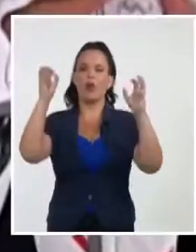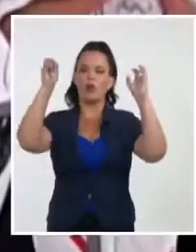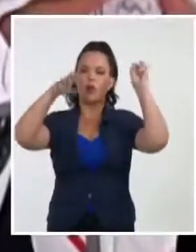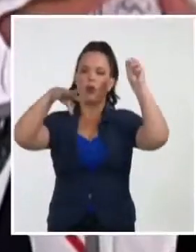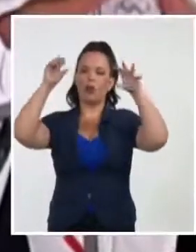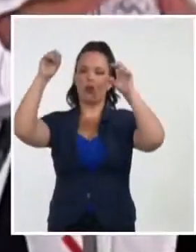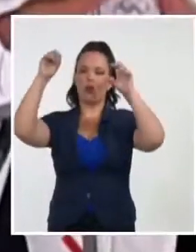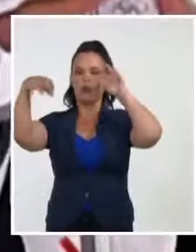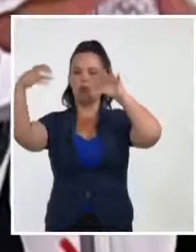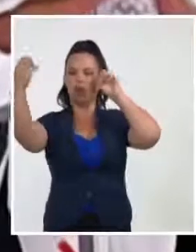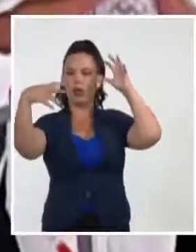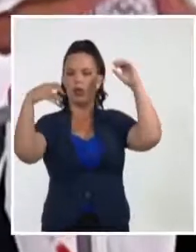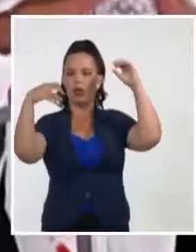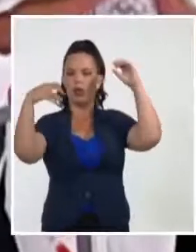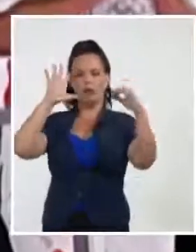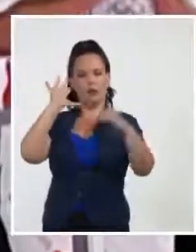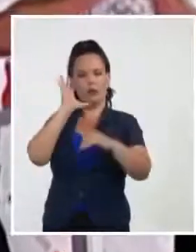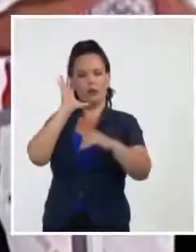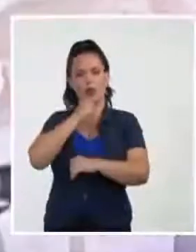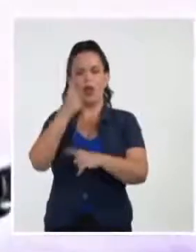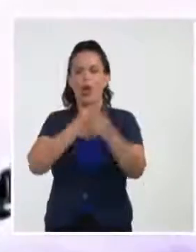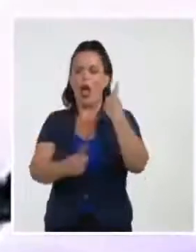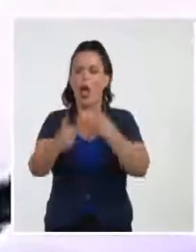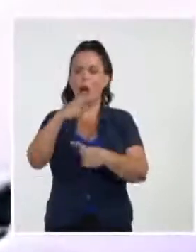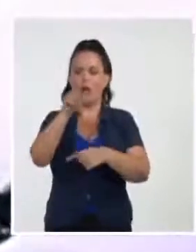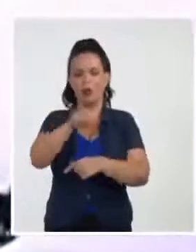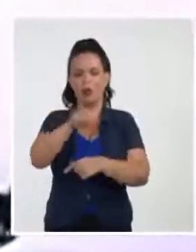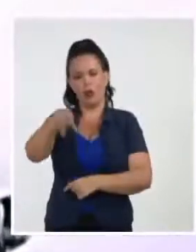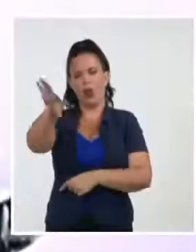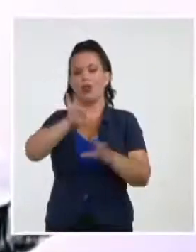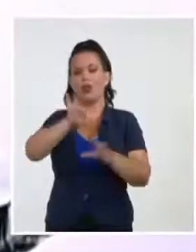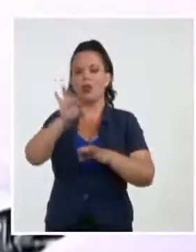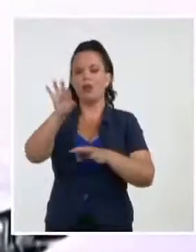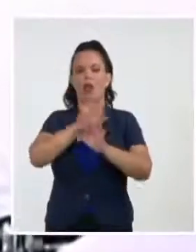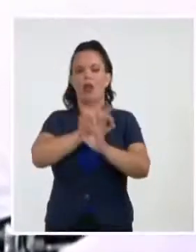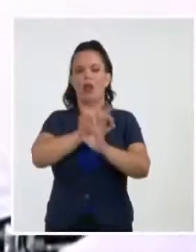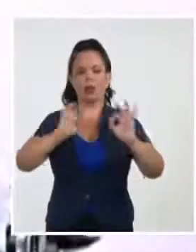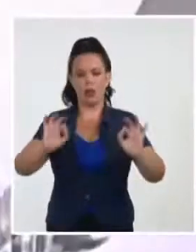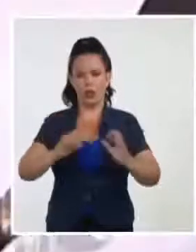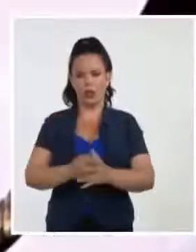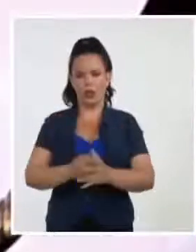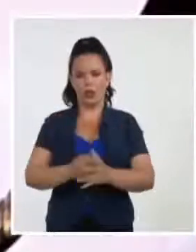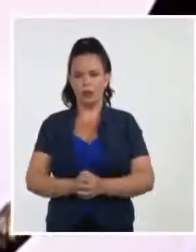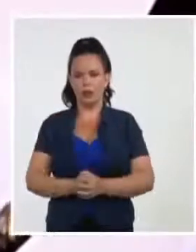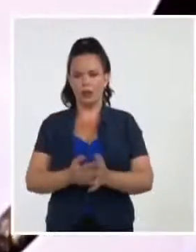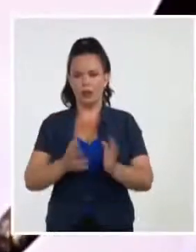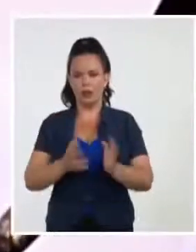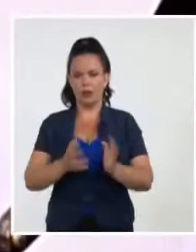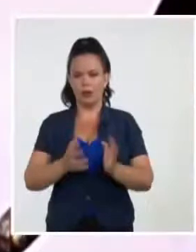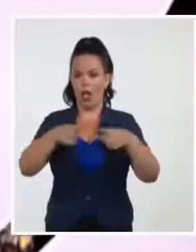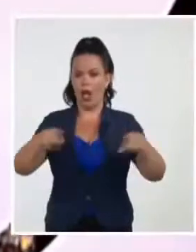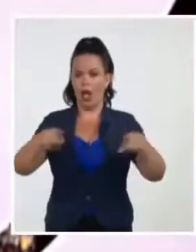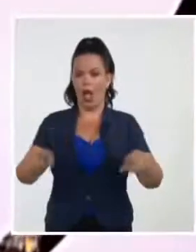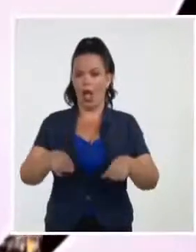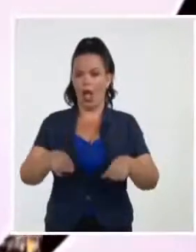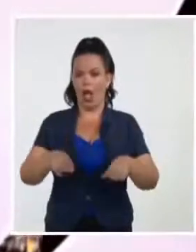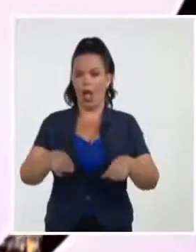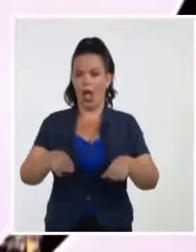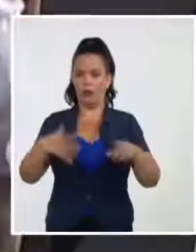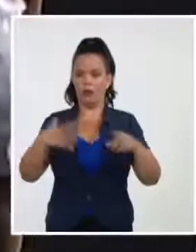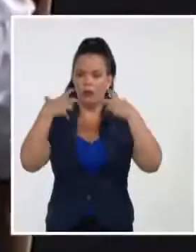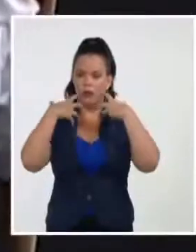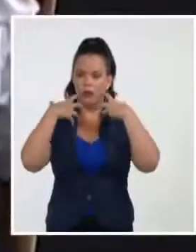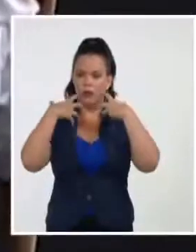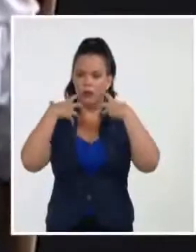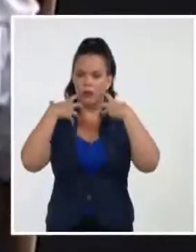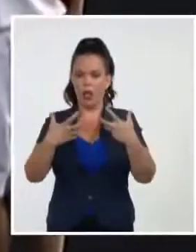con algunos invitados especiales. La canción Imagine, compuesta por el ex Beatle John Lennon y su pareja japonesa Yoko Ono, fue uno de